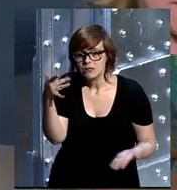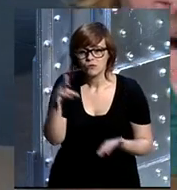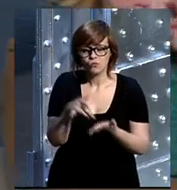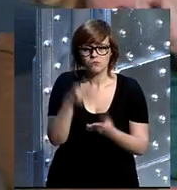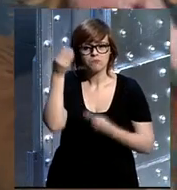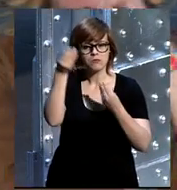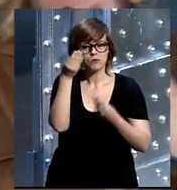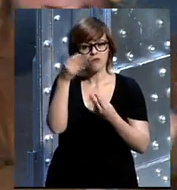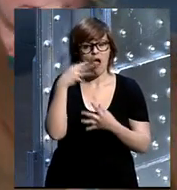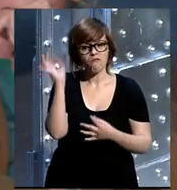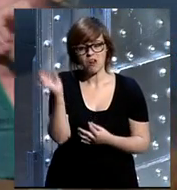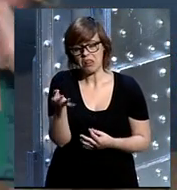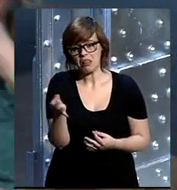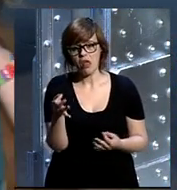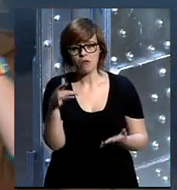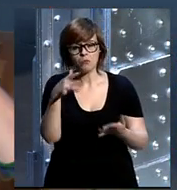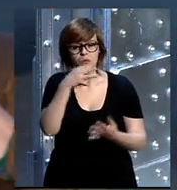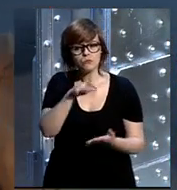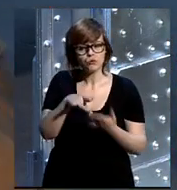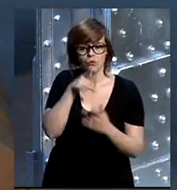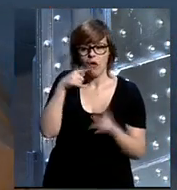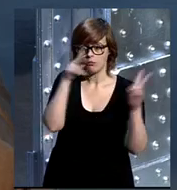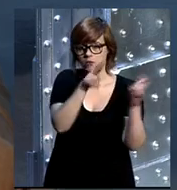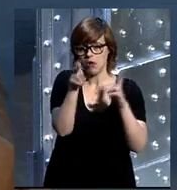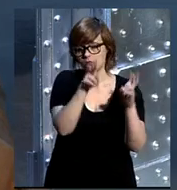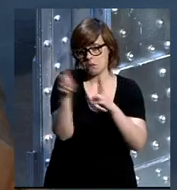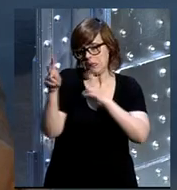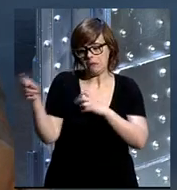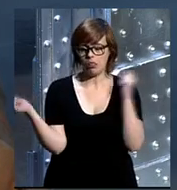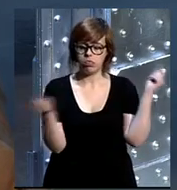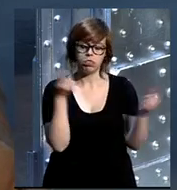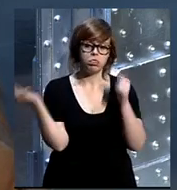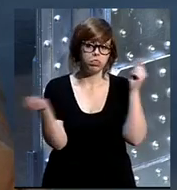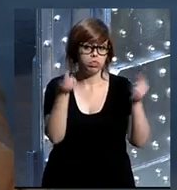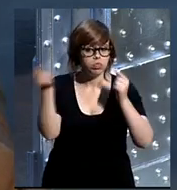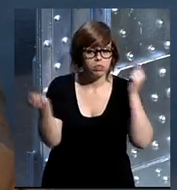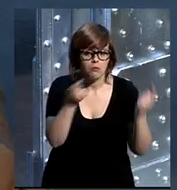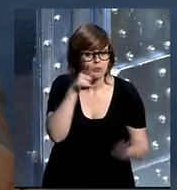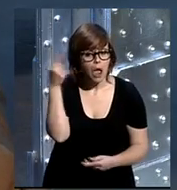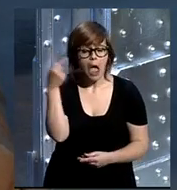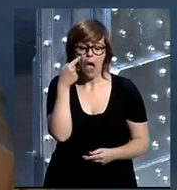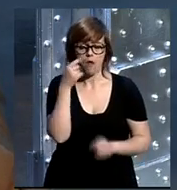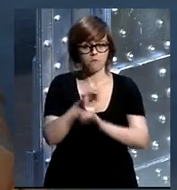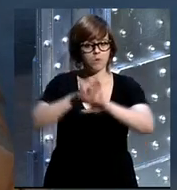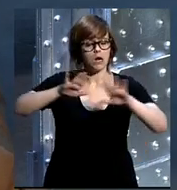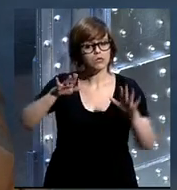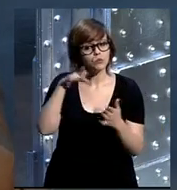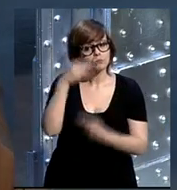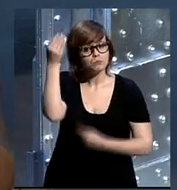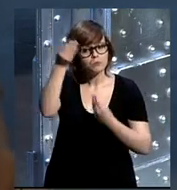verdad, seguir mucho tiempo con estos temas, ¿no? Pero